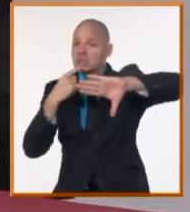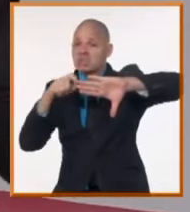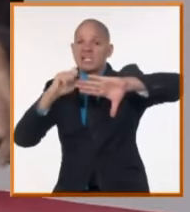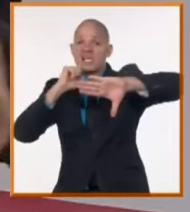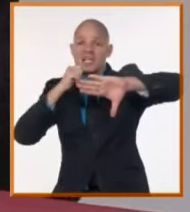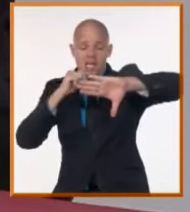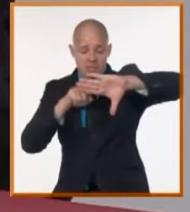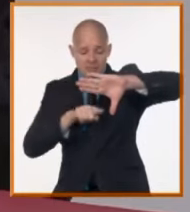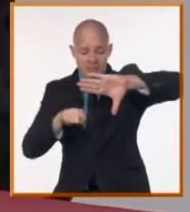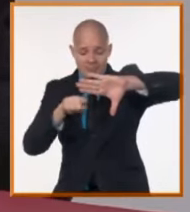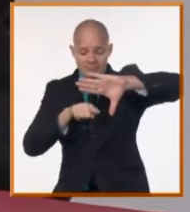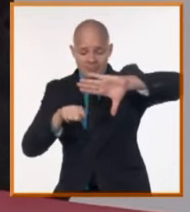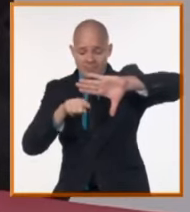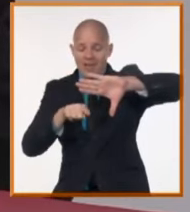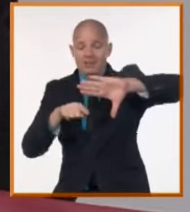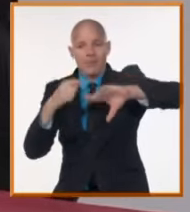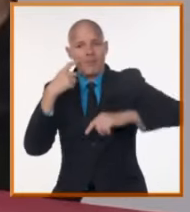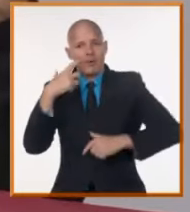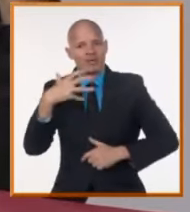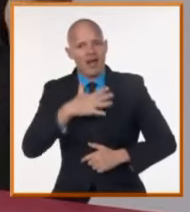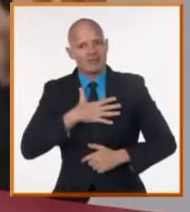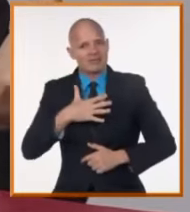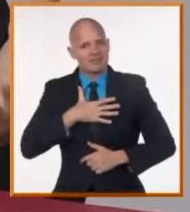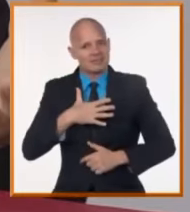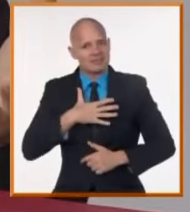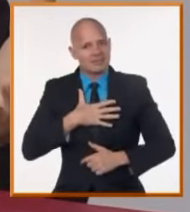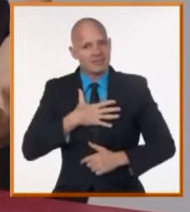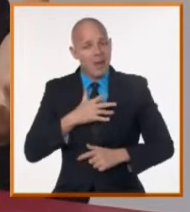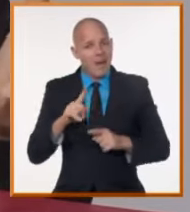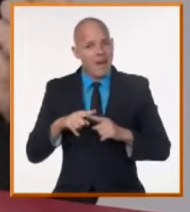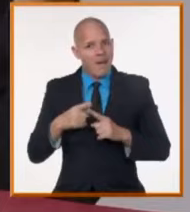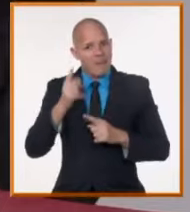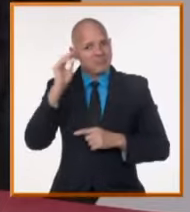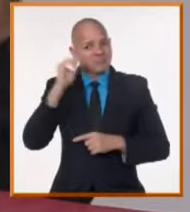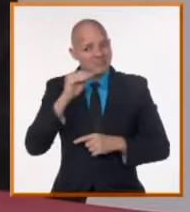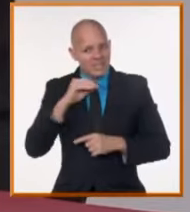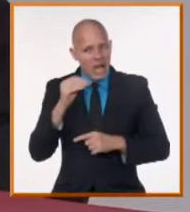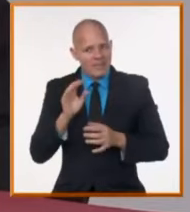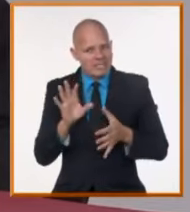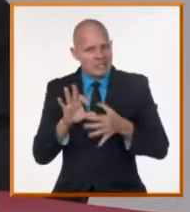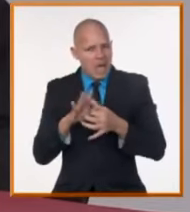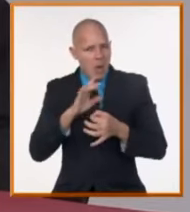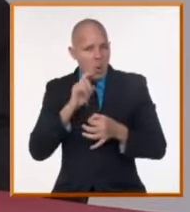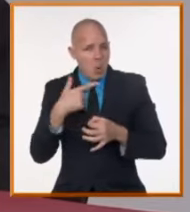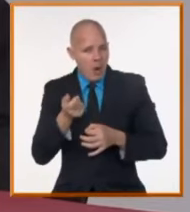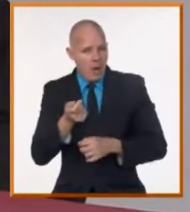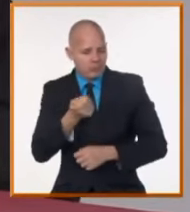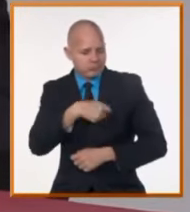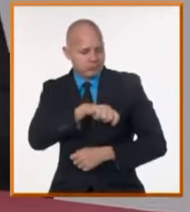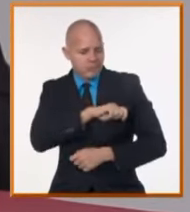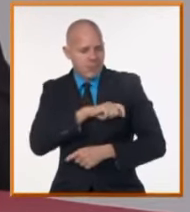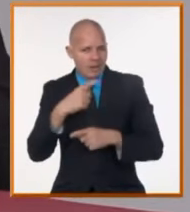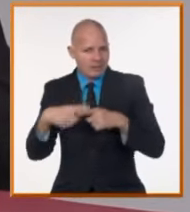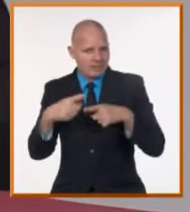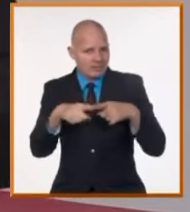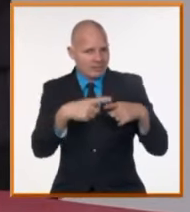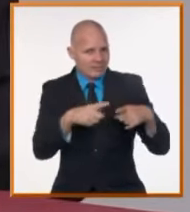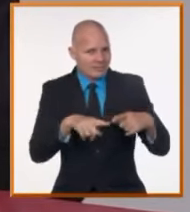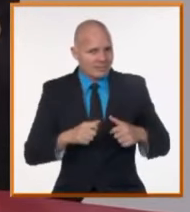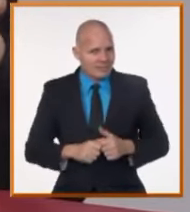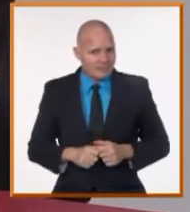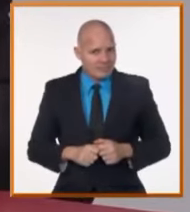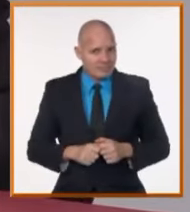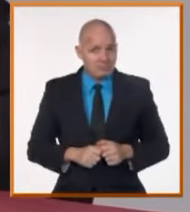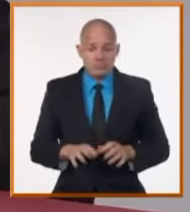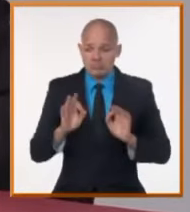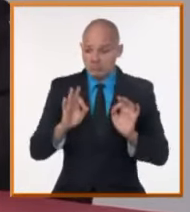por la estructura económica con que ha construido su imperio hispanoamericano, la corona española. Cuba es un